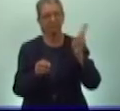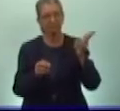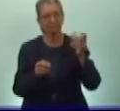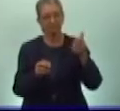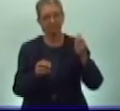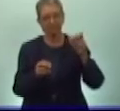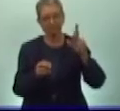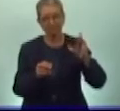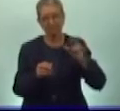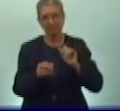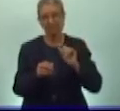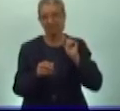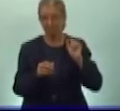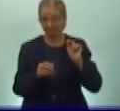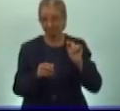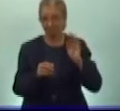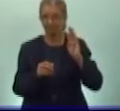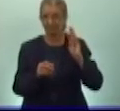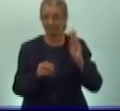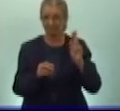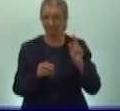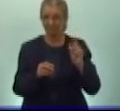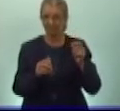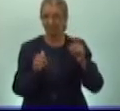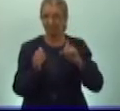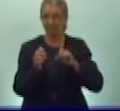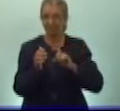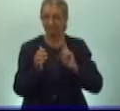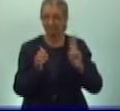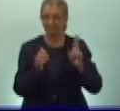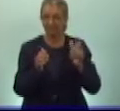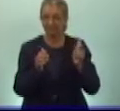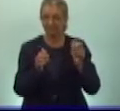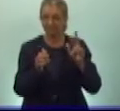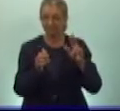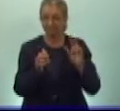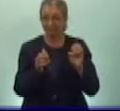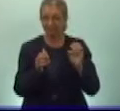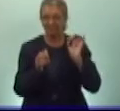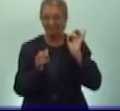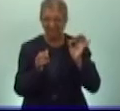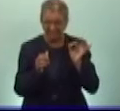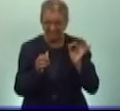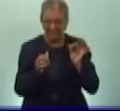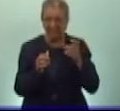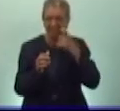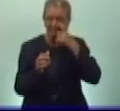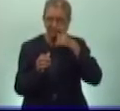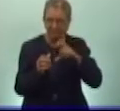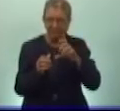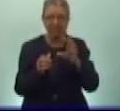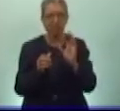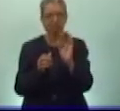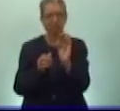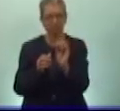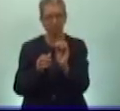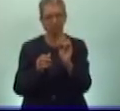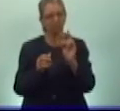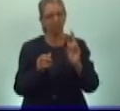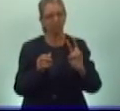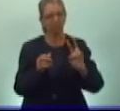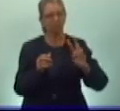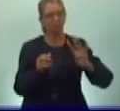me refiero a los números pares, tienen como última cifra 0, 2,